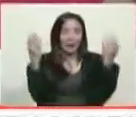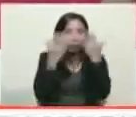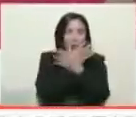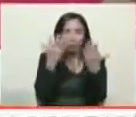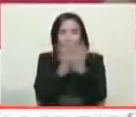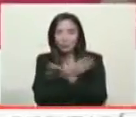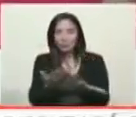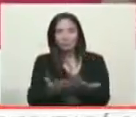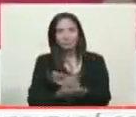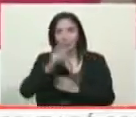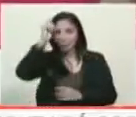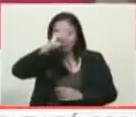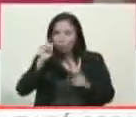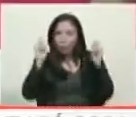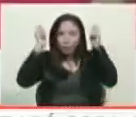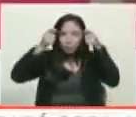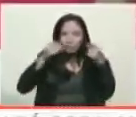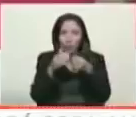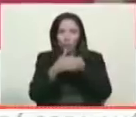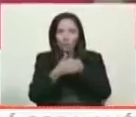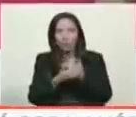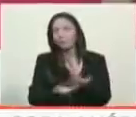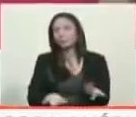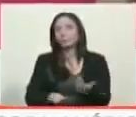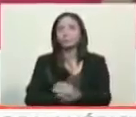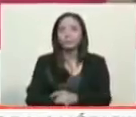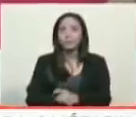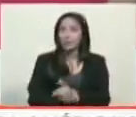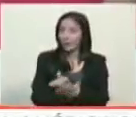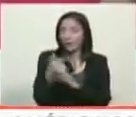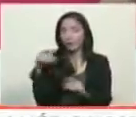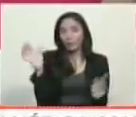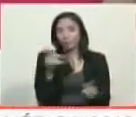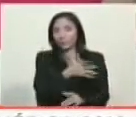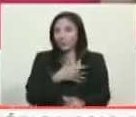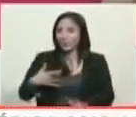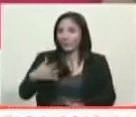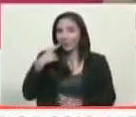Ya eso anda en la calle, pues. Ahora, si él quiere, yo saco lo que hablamos.